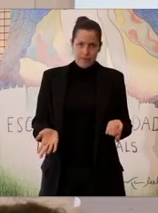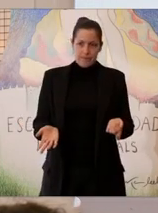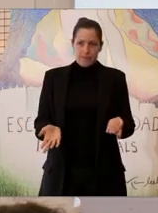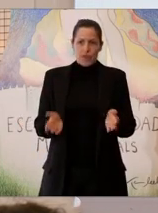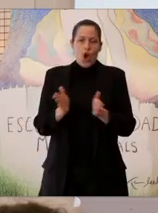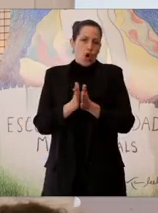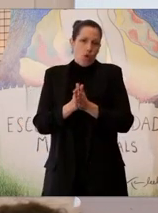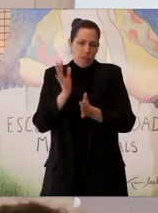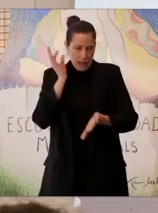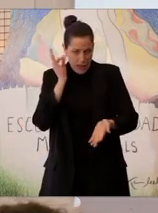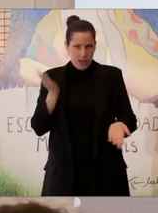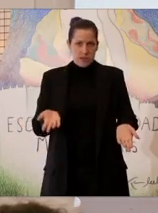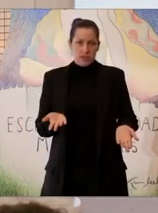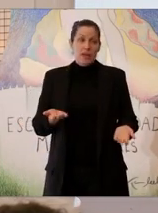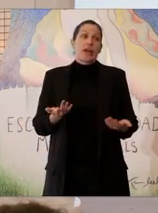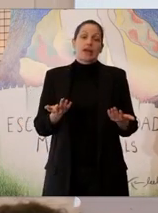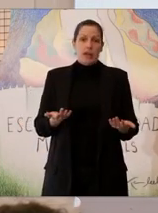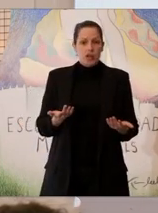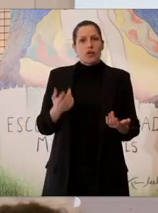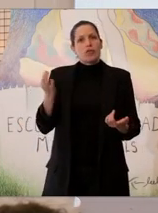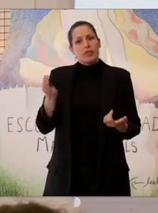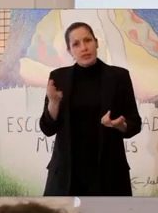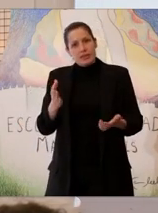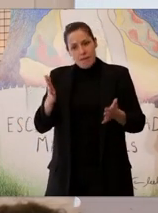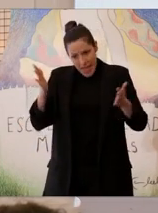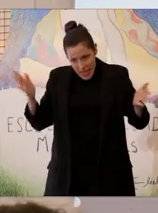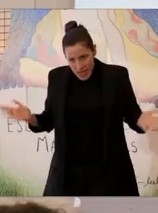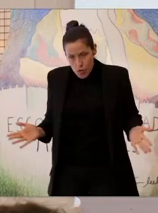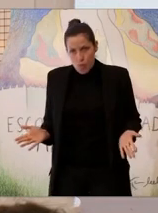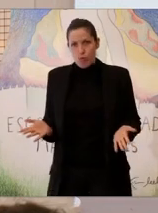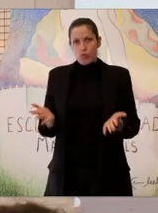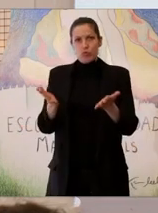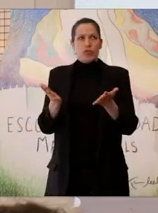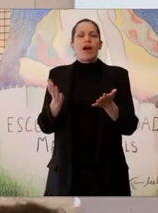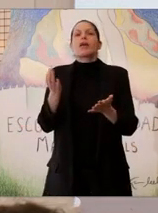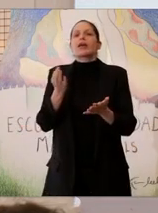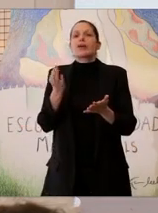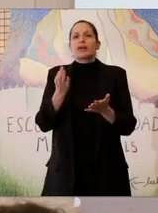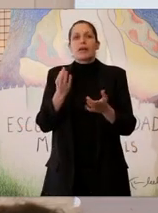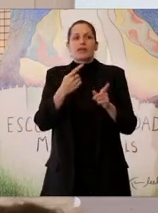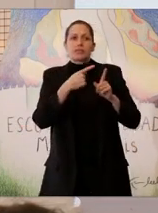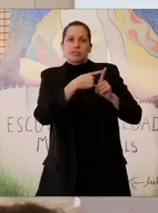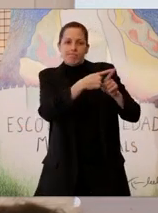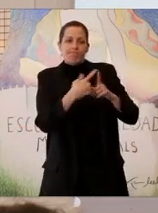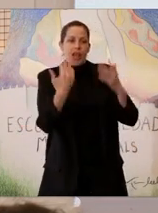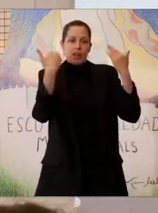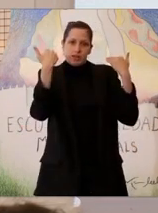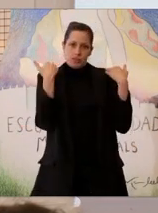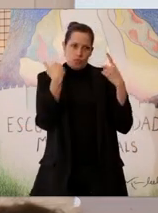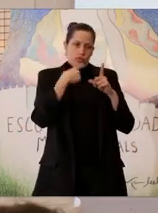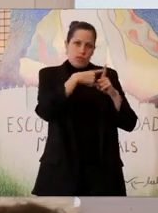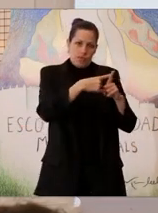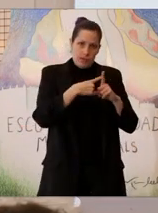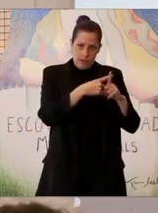esa realidad, que hay que impulsar la corresponsabilidad desde las administraciones, lo de la conciliación lleva a su vez lo de